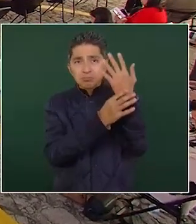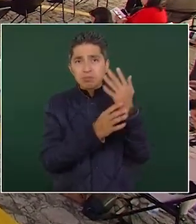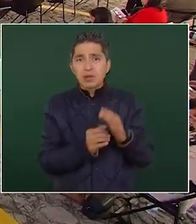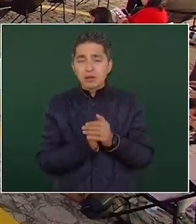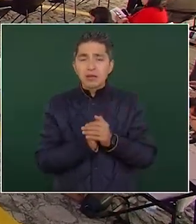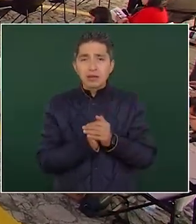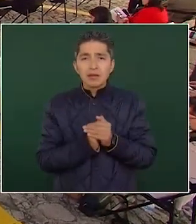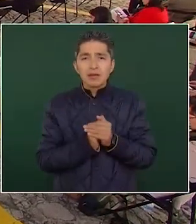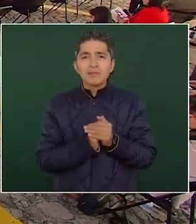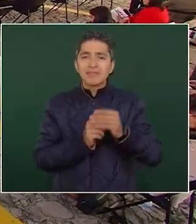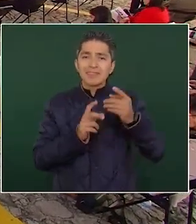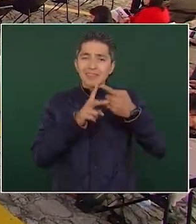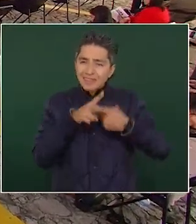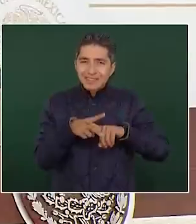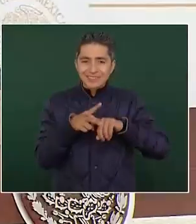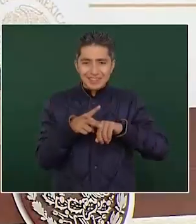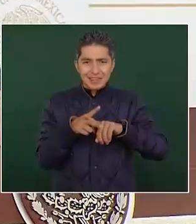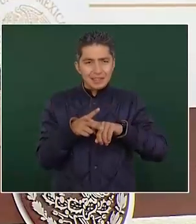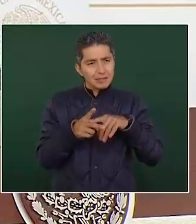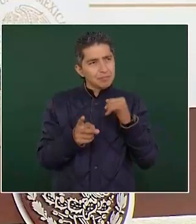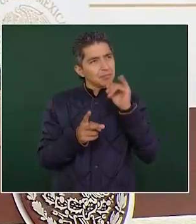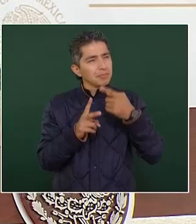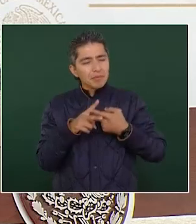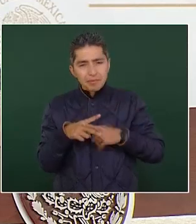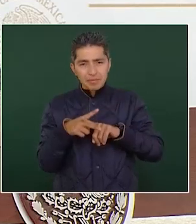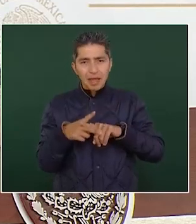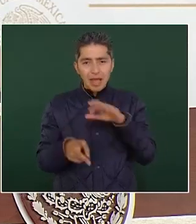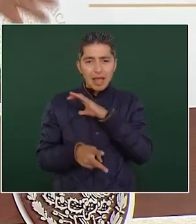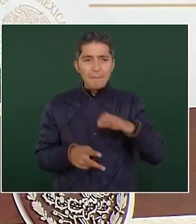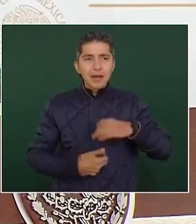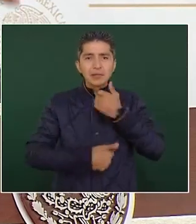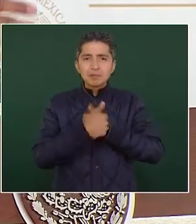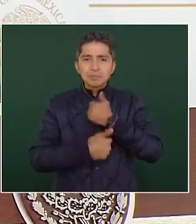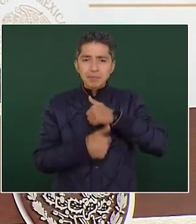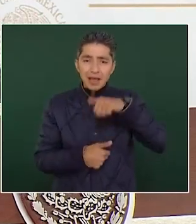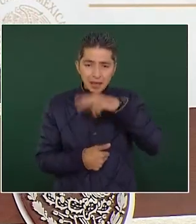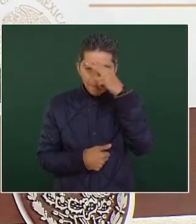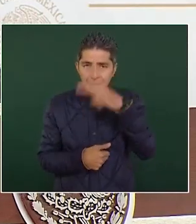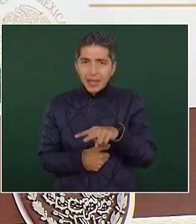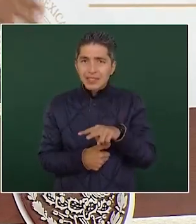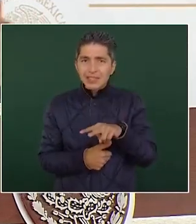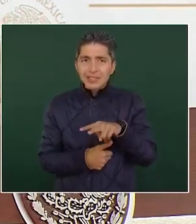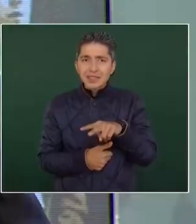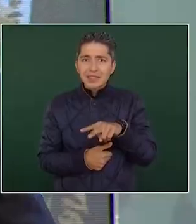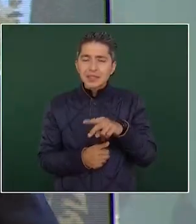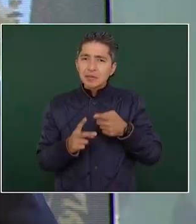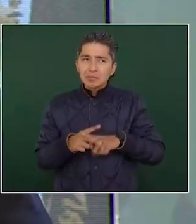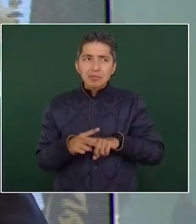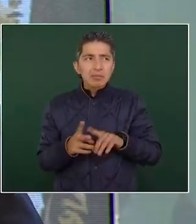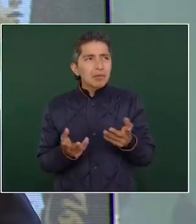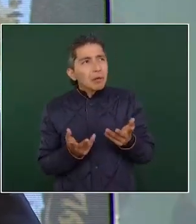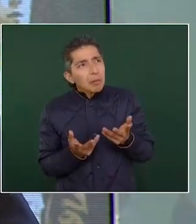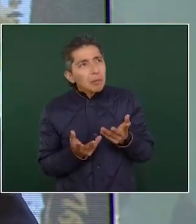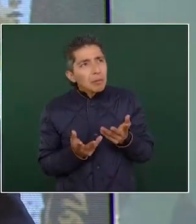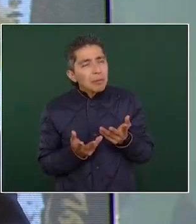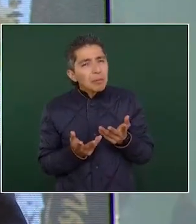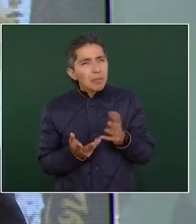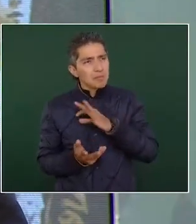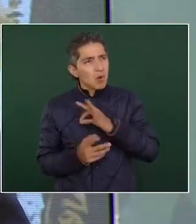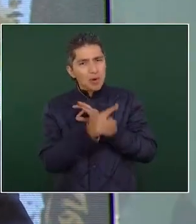inicio de las campañas en México, cuando pudieron